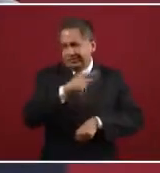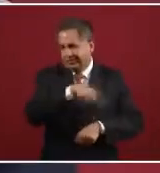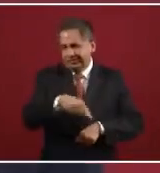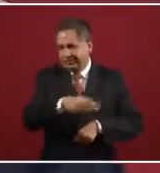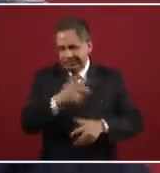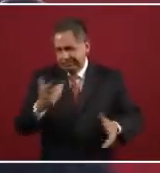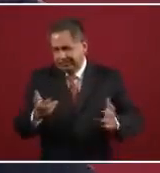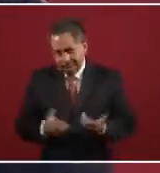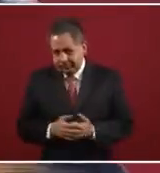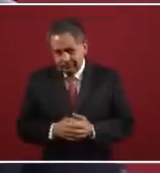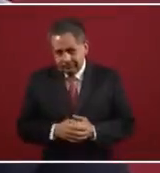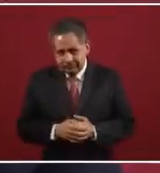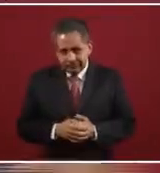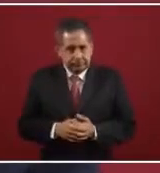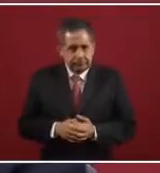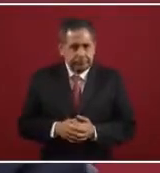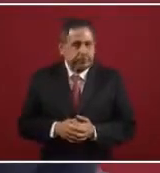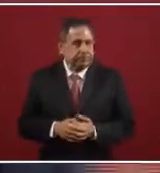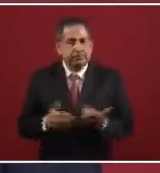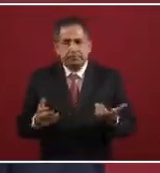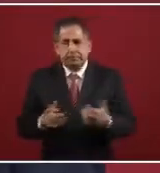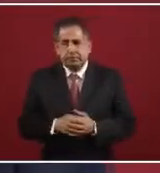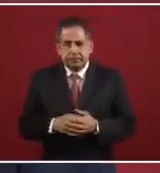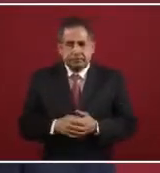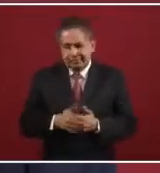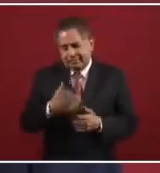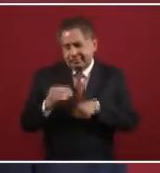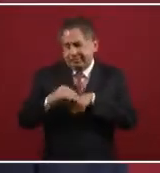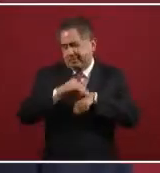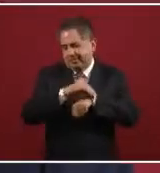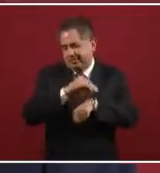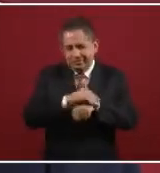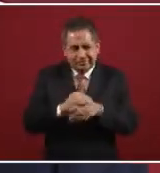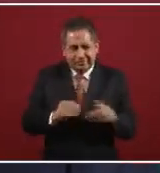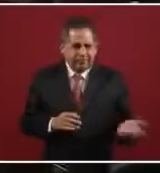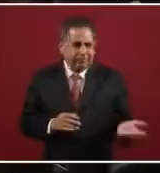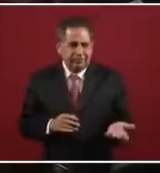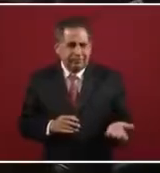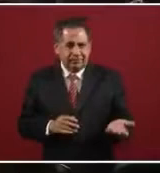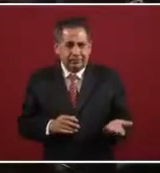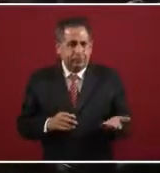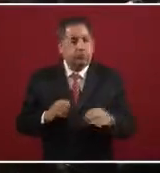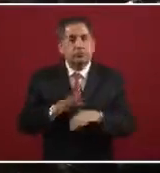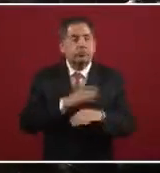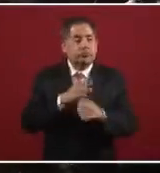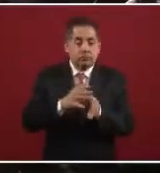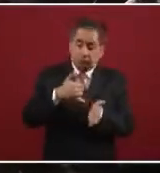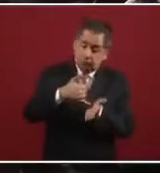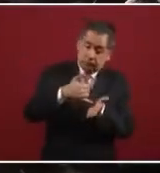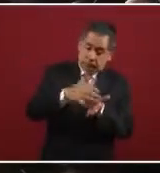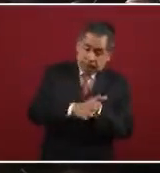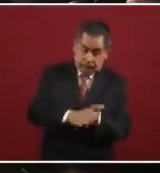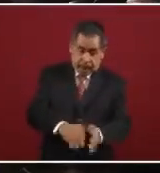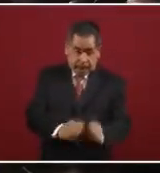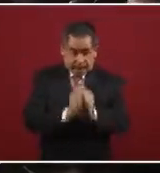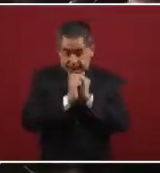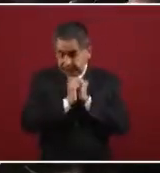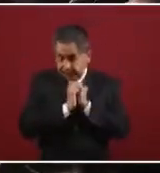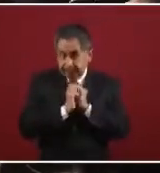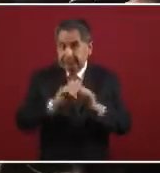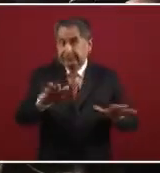o sea, sin lugar a dudas, porque al momento que se publique la ley,